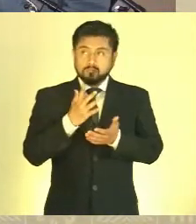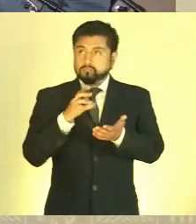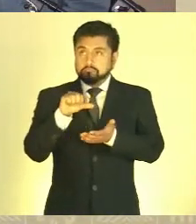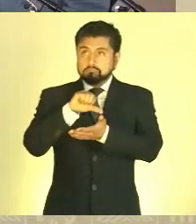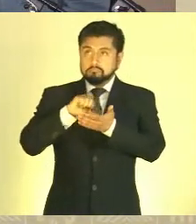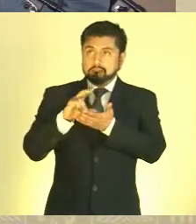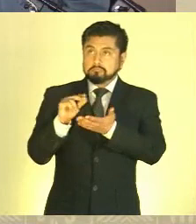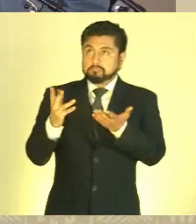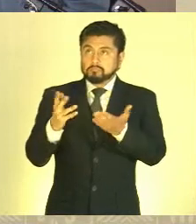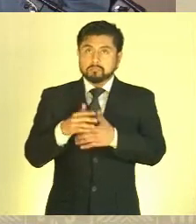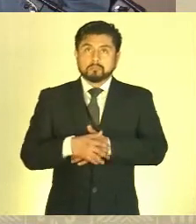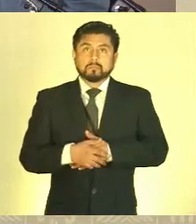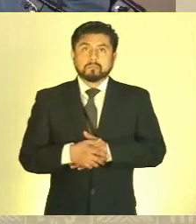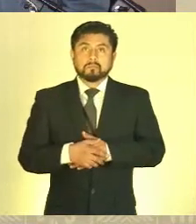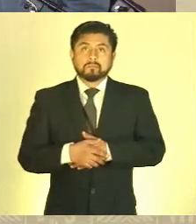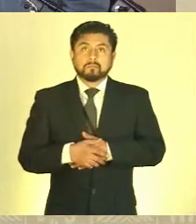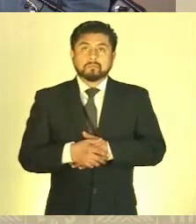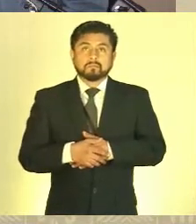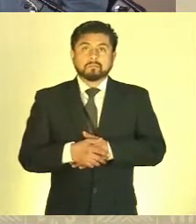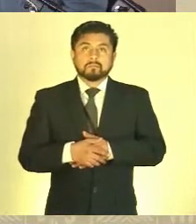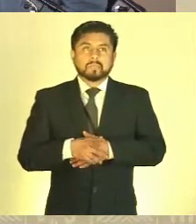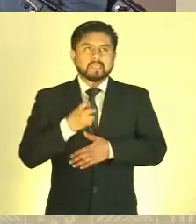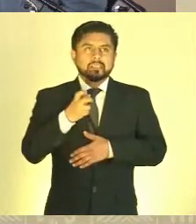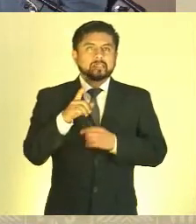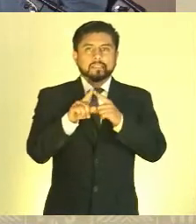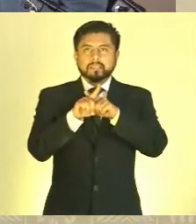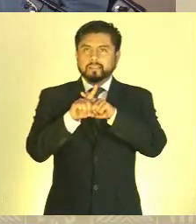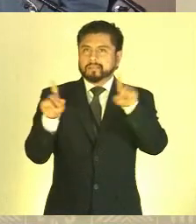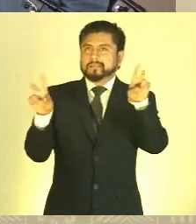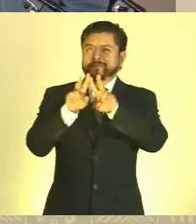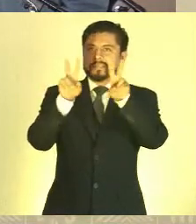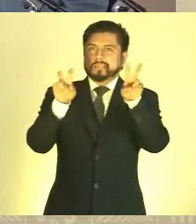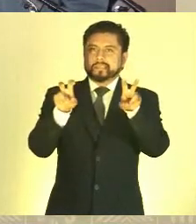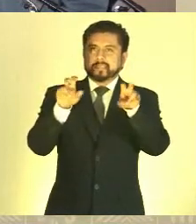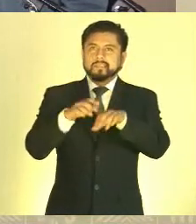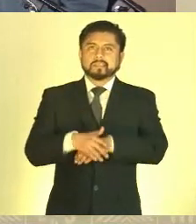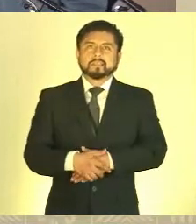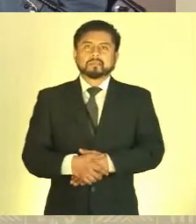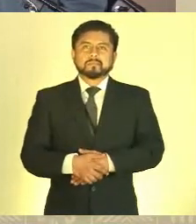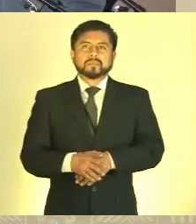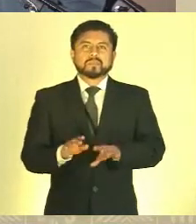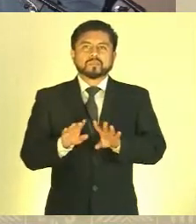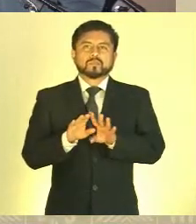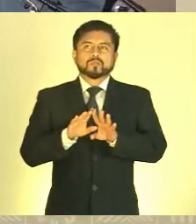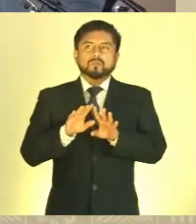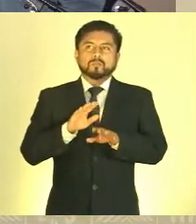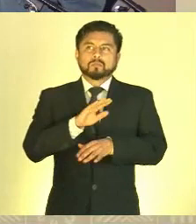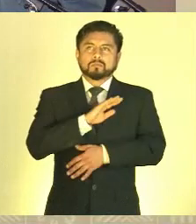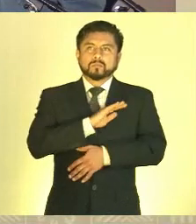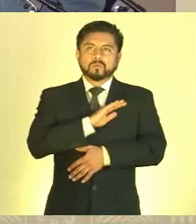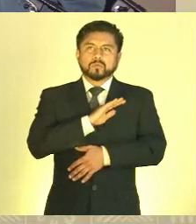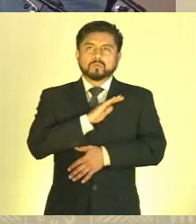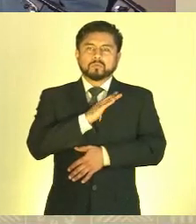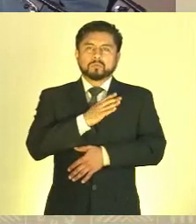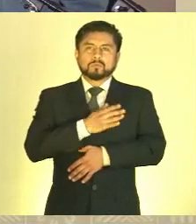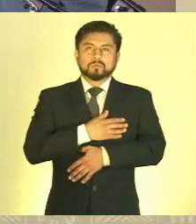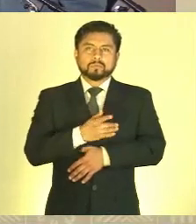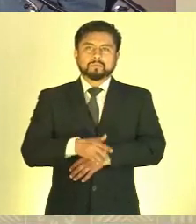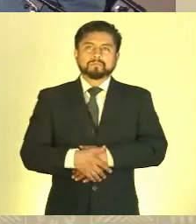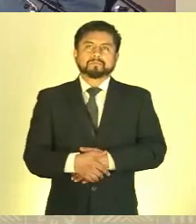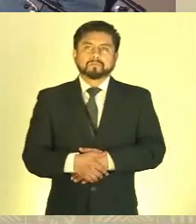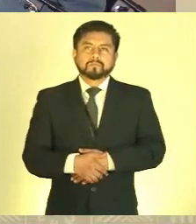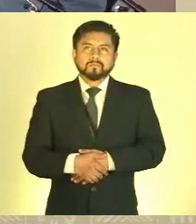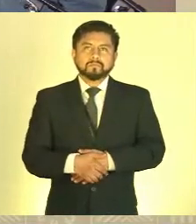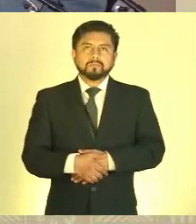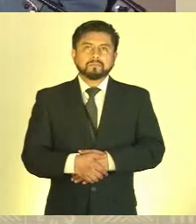que te hace saltar absolutamente de tema. Te fuiste hacia una literatura lecarreyana, no